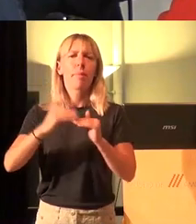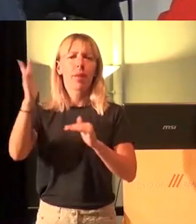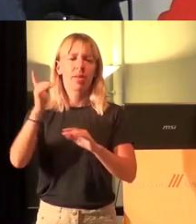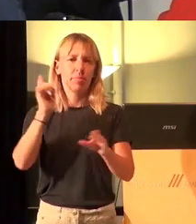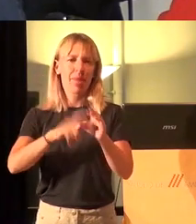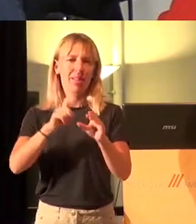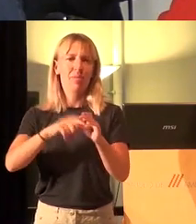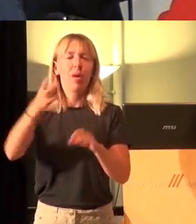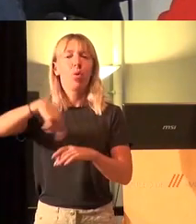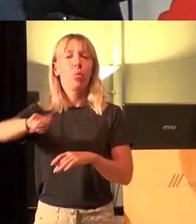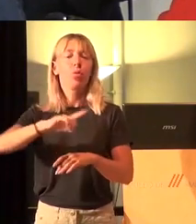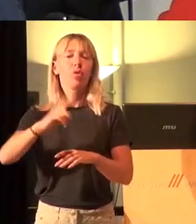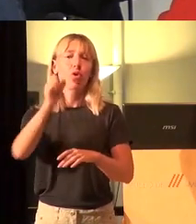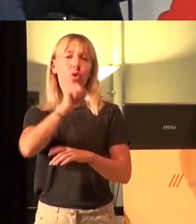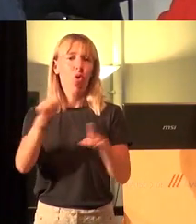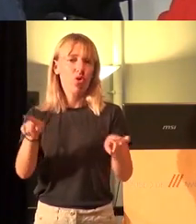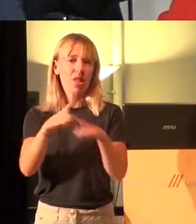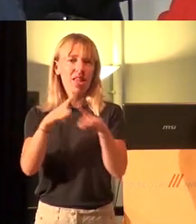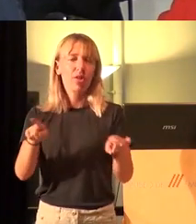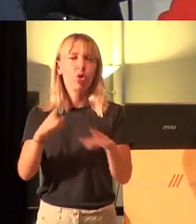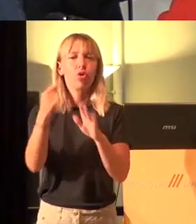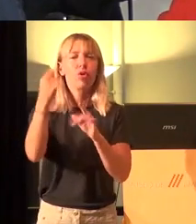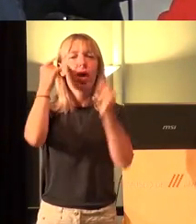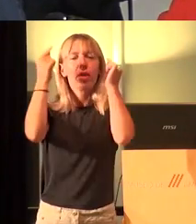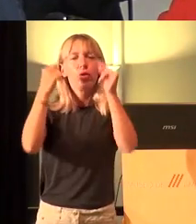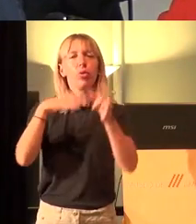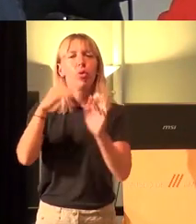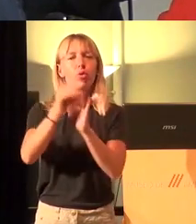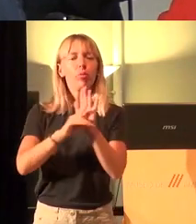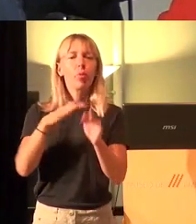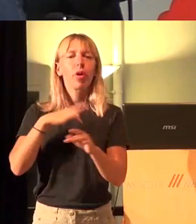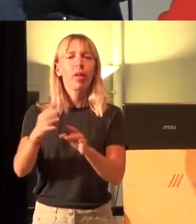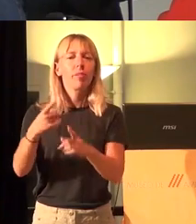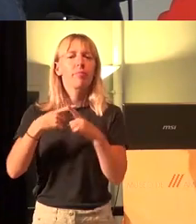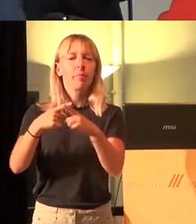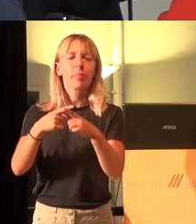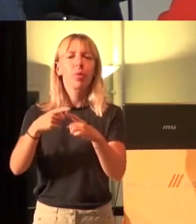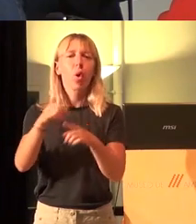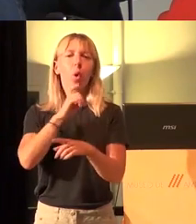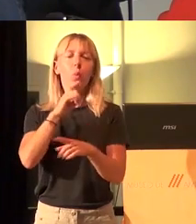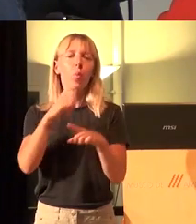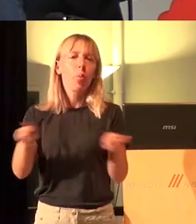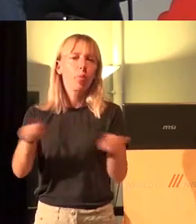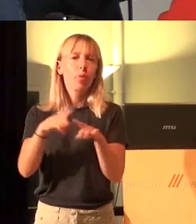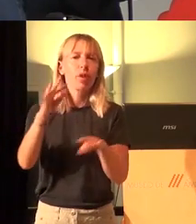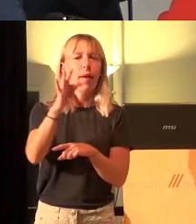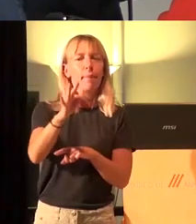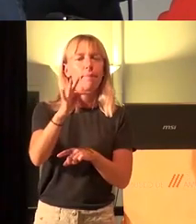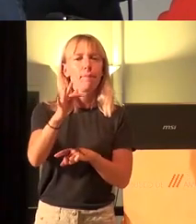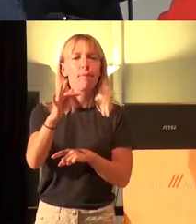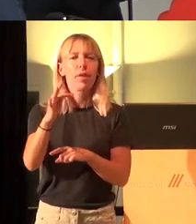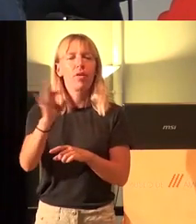participado en vuestros conciertos, ¿qué datos nos podrías tú compartir de cómo la música beneficia